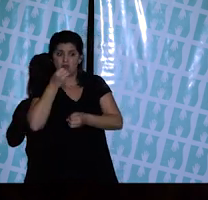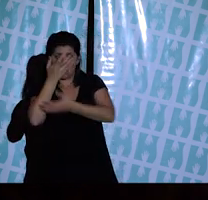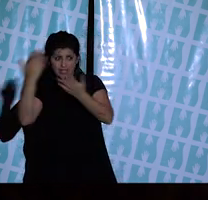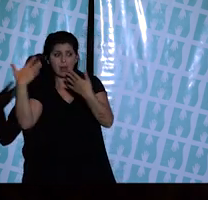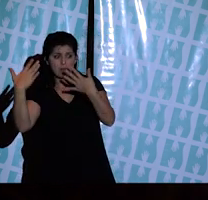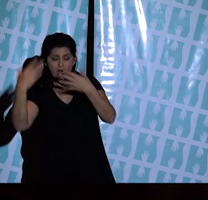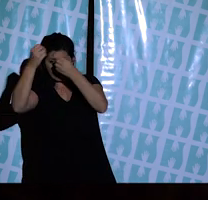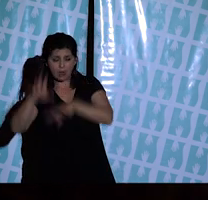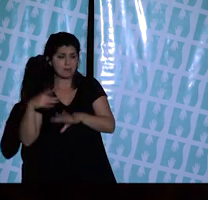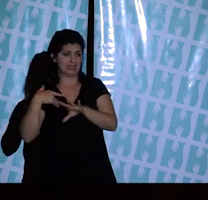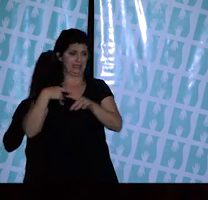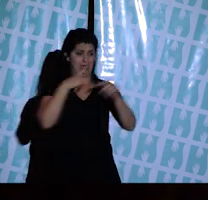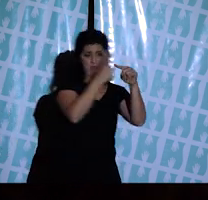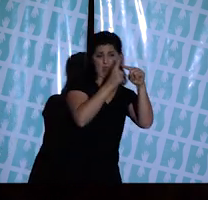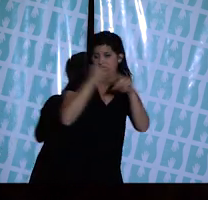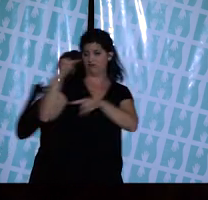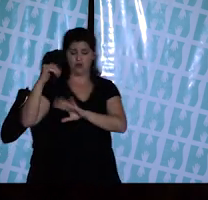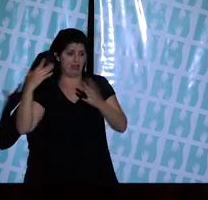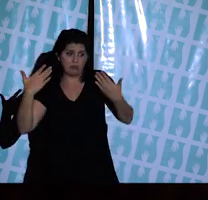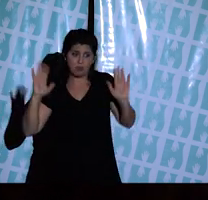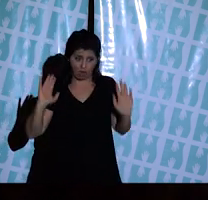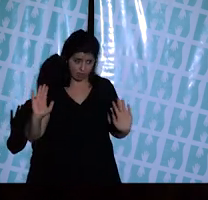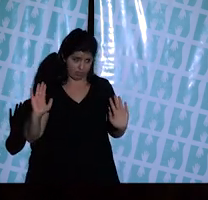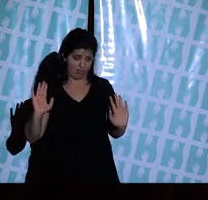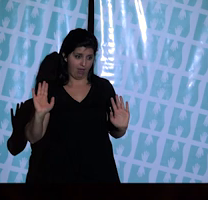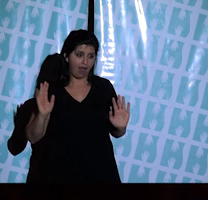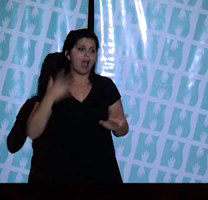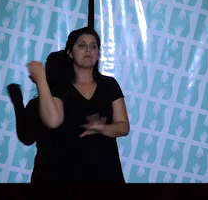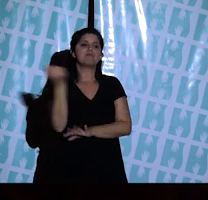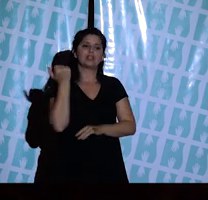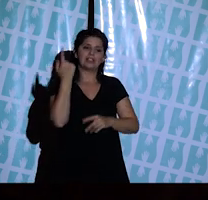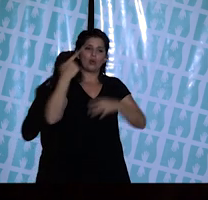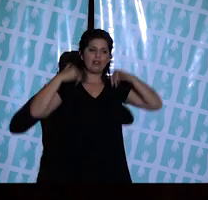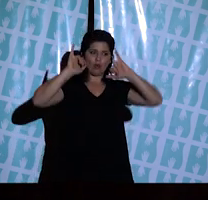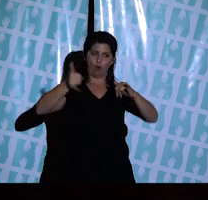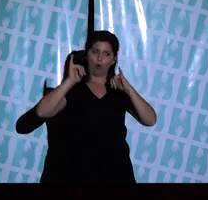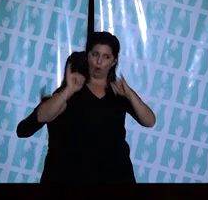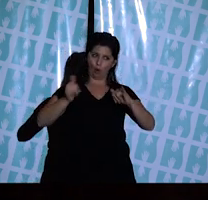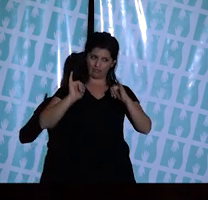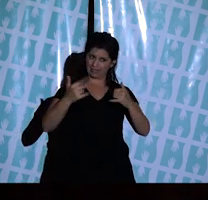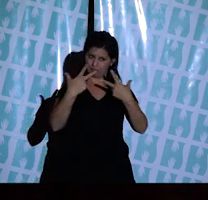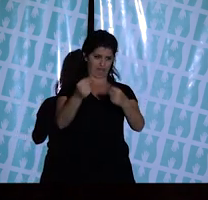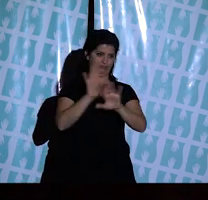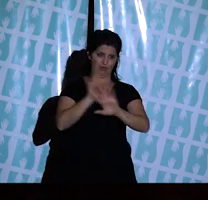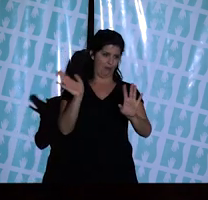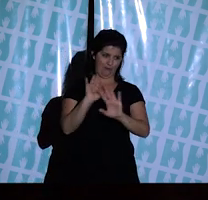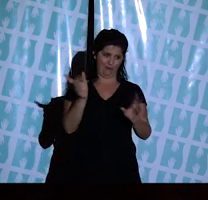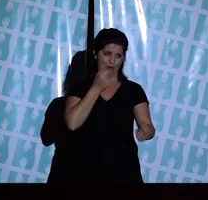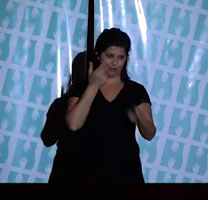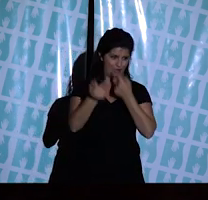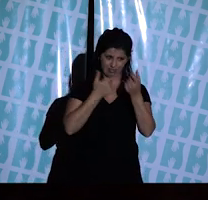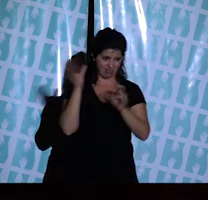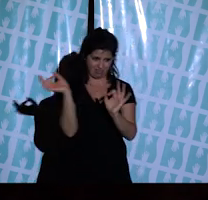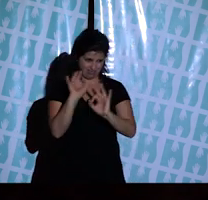educar y reducir la disponibilidad de la droga en nuestra juventud. No vamos a tocar este tema del desarrollo cerebral, un tema muy